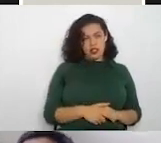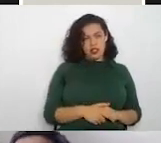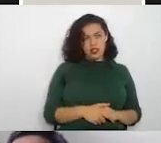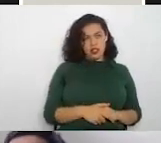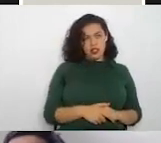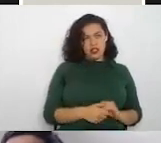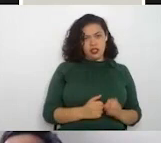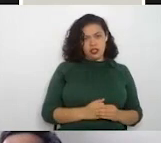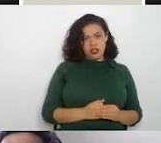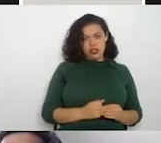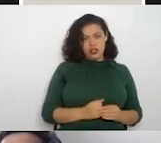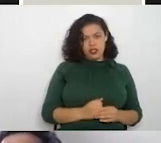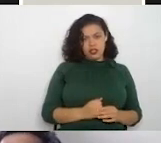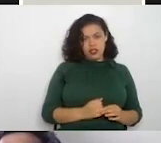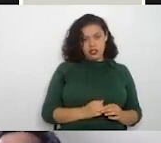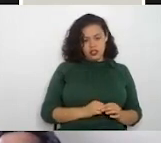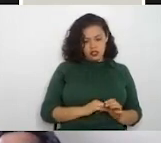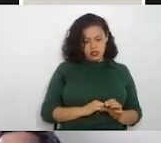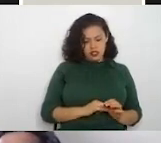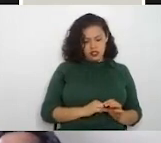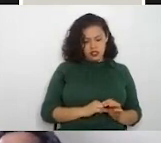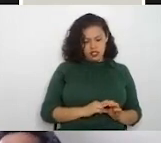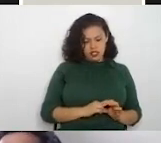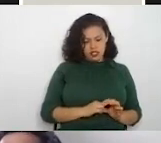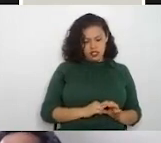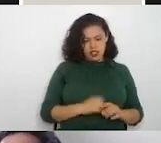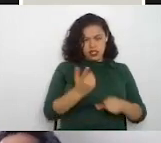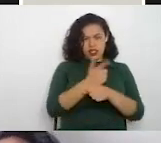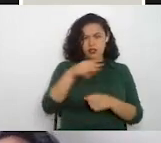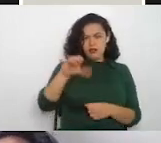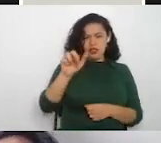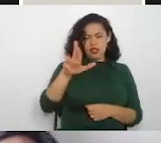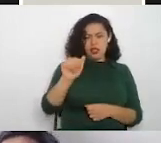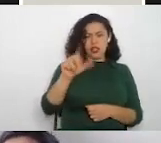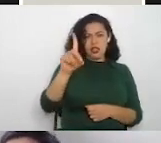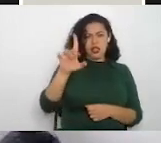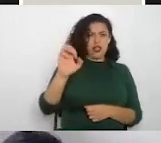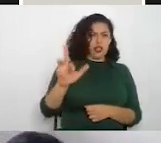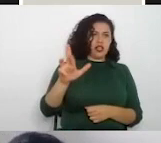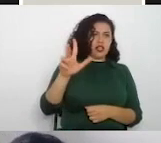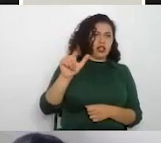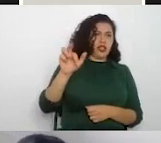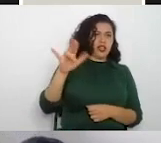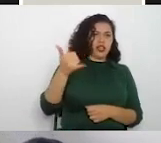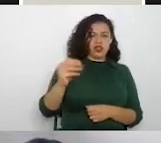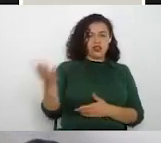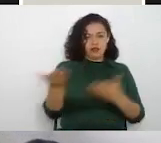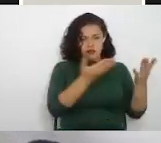A ver, la licenciada María del Rayo tiene levantada la mano. Adelante,